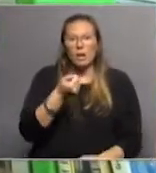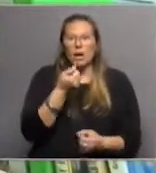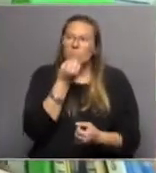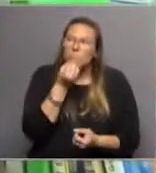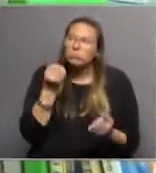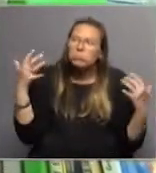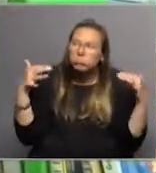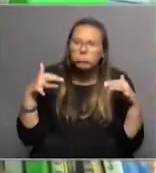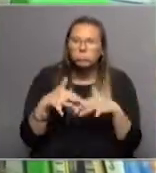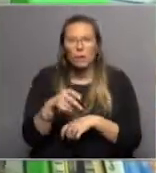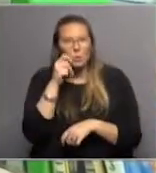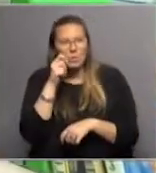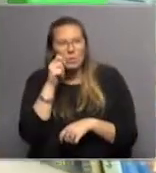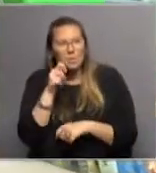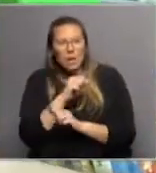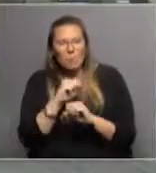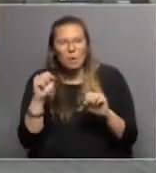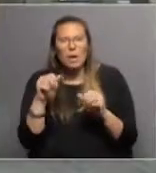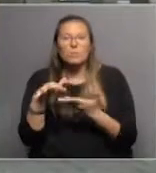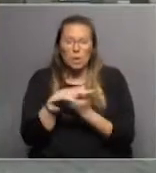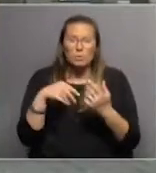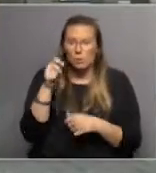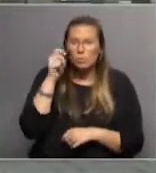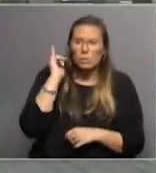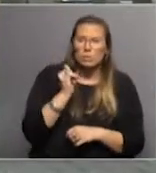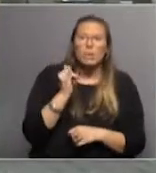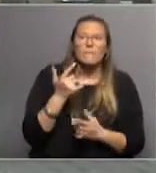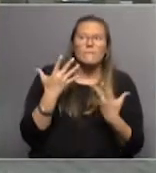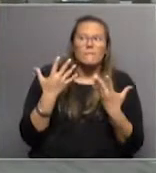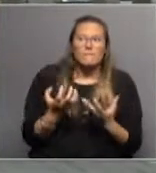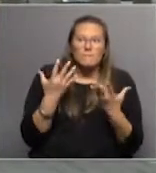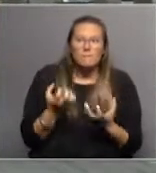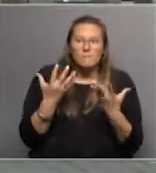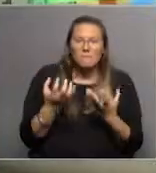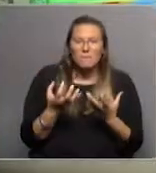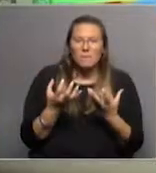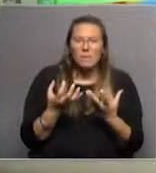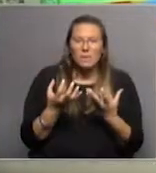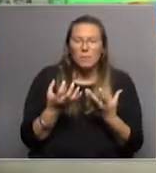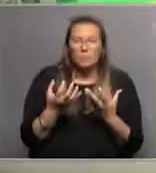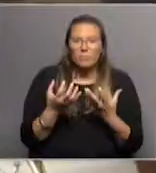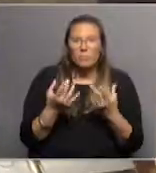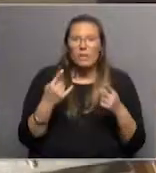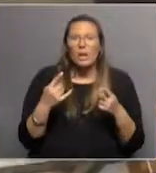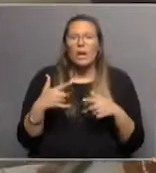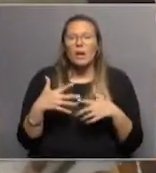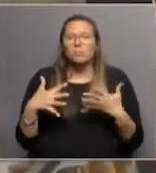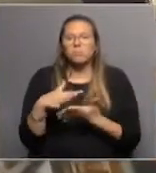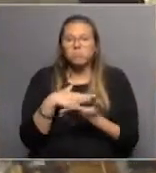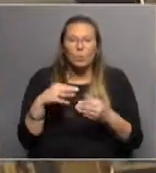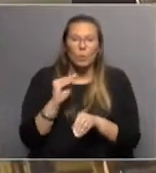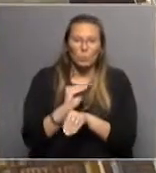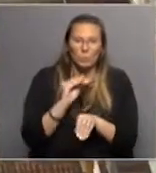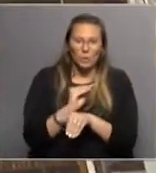zona, porque sea una zona turística, es una zona turística, y tratamos de hacer eventos culturales.